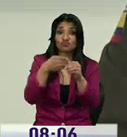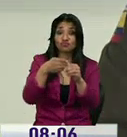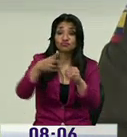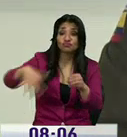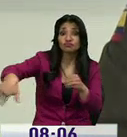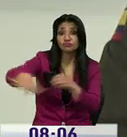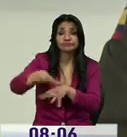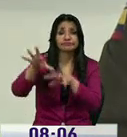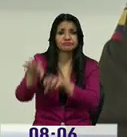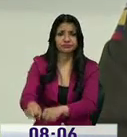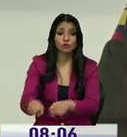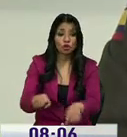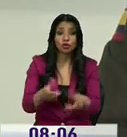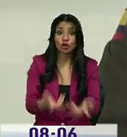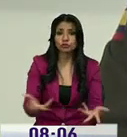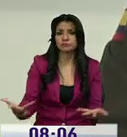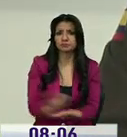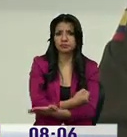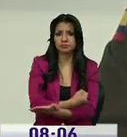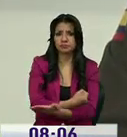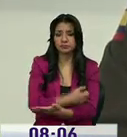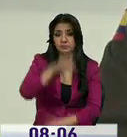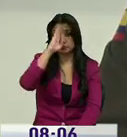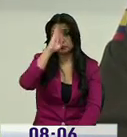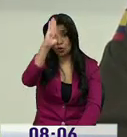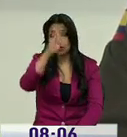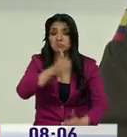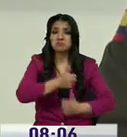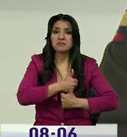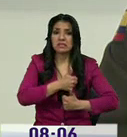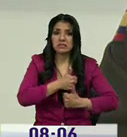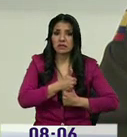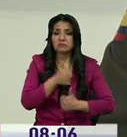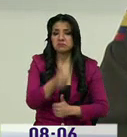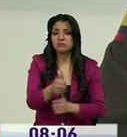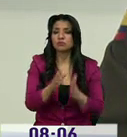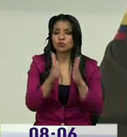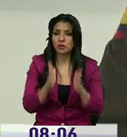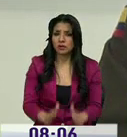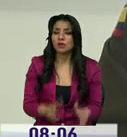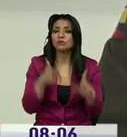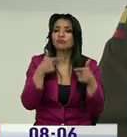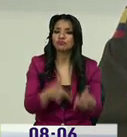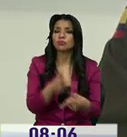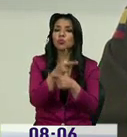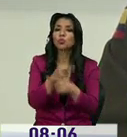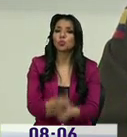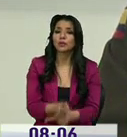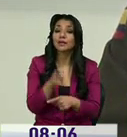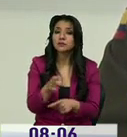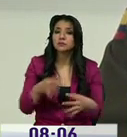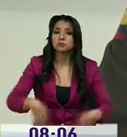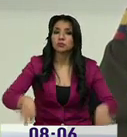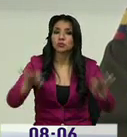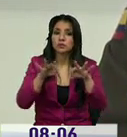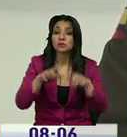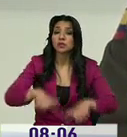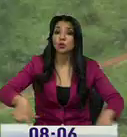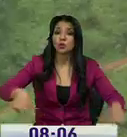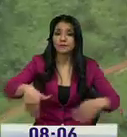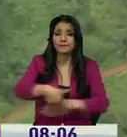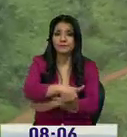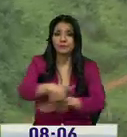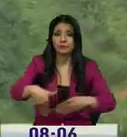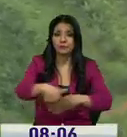de ataques, sea miembros policiales, miembros militares o a la ciudadanía común en estos lugares